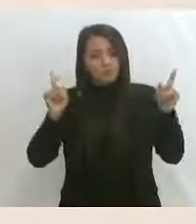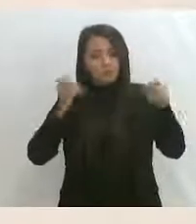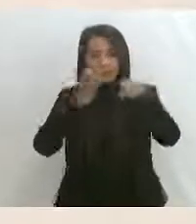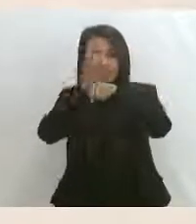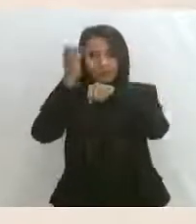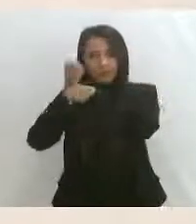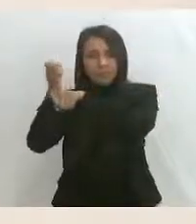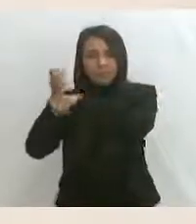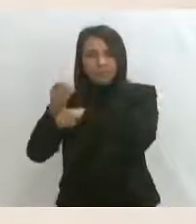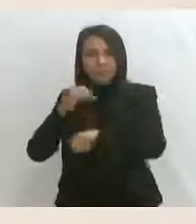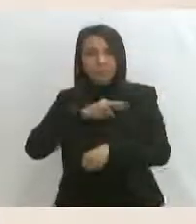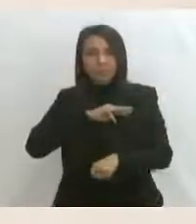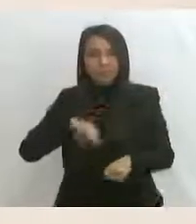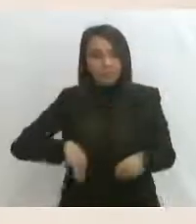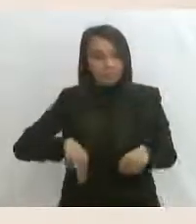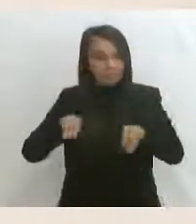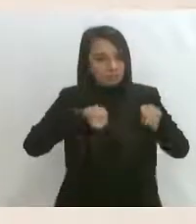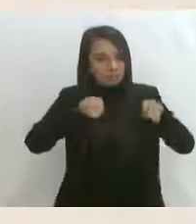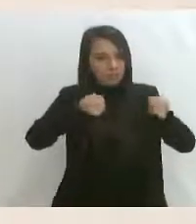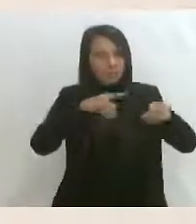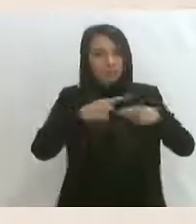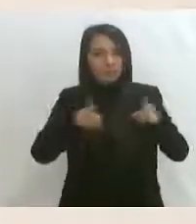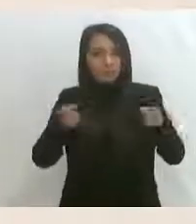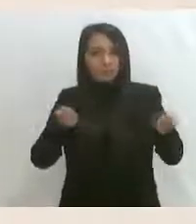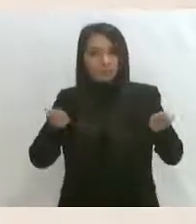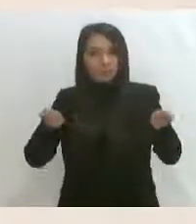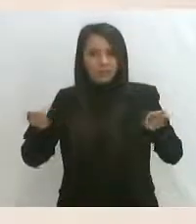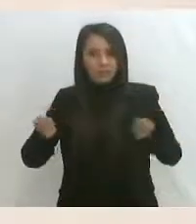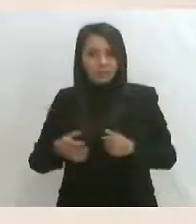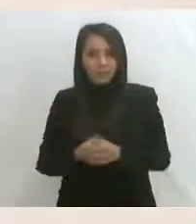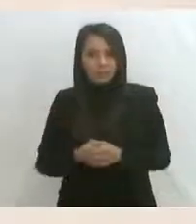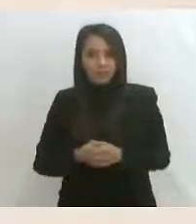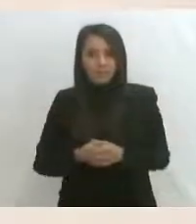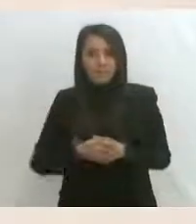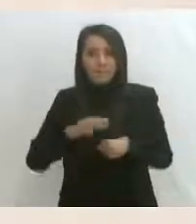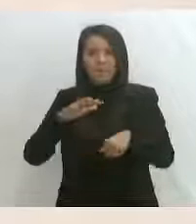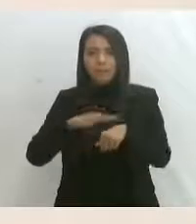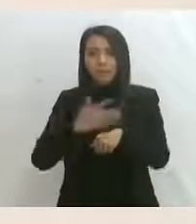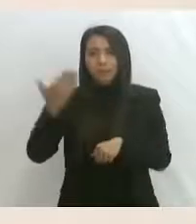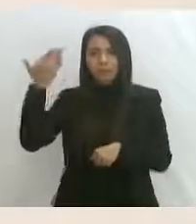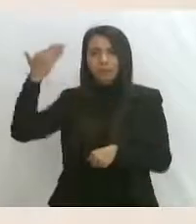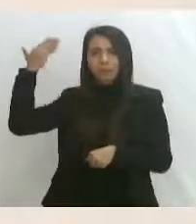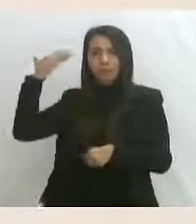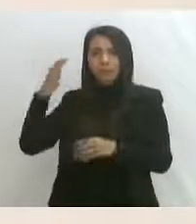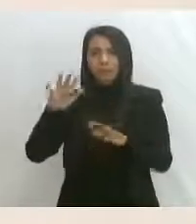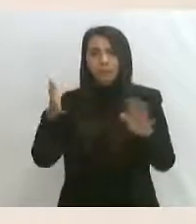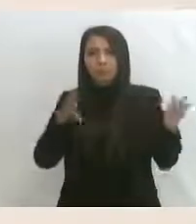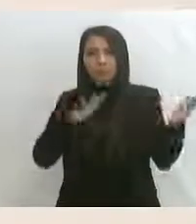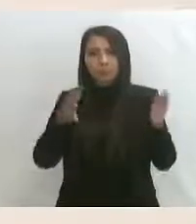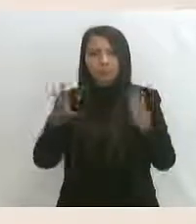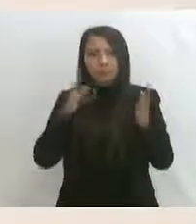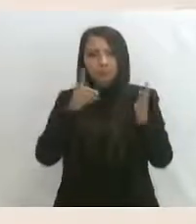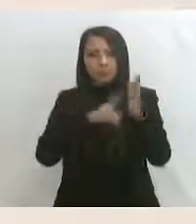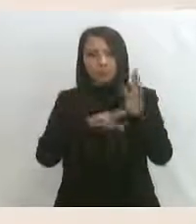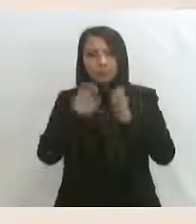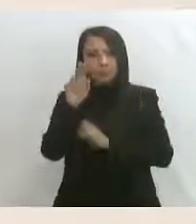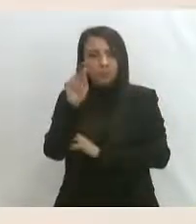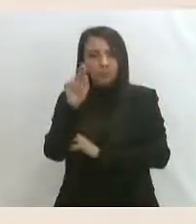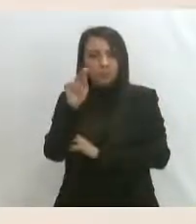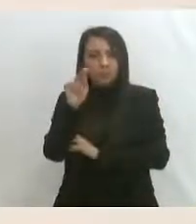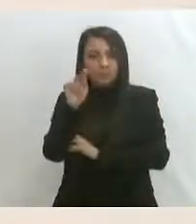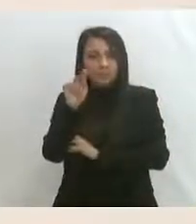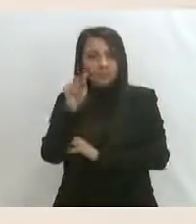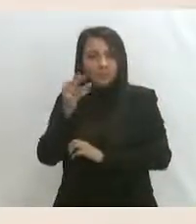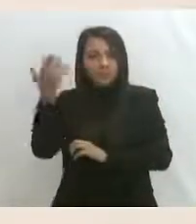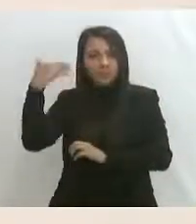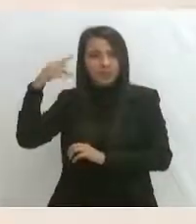porque desde hace algún tiempo, desde los años 80, con la nueva ley de coordinación